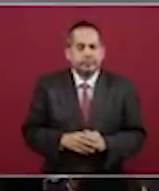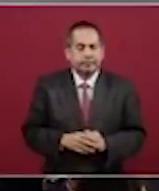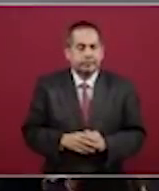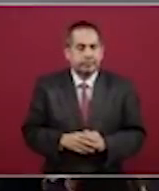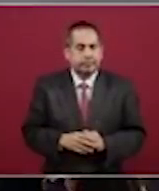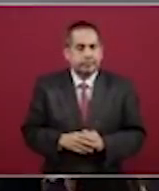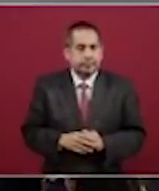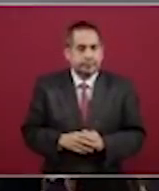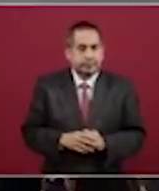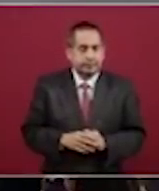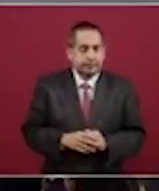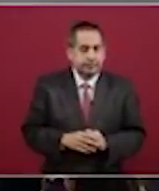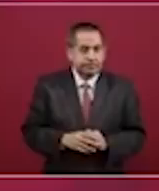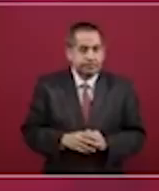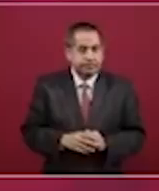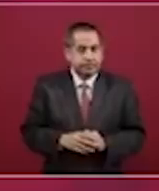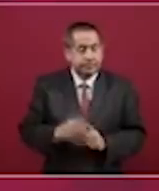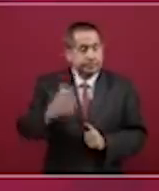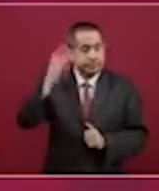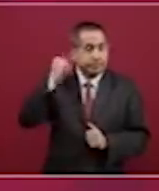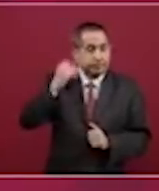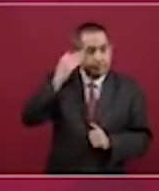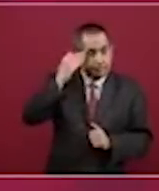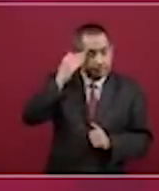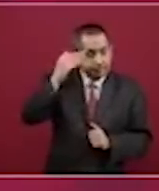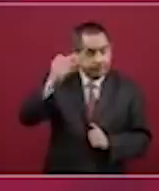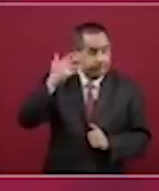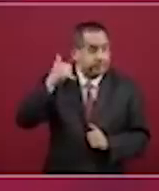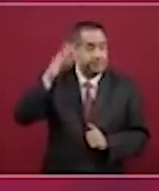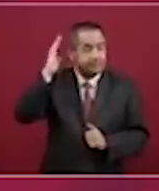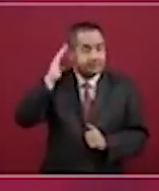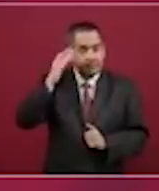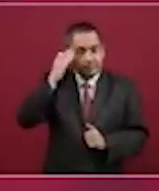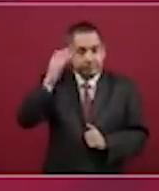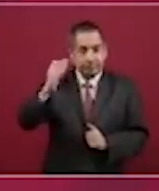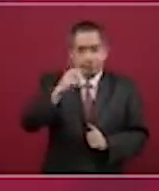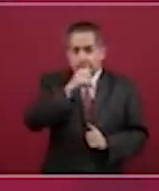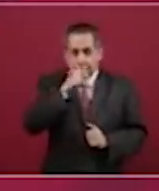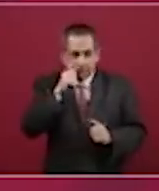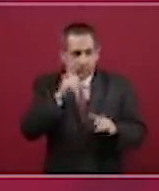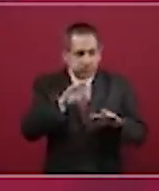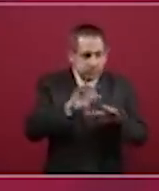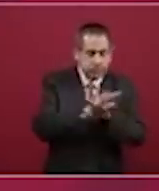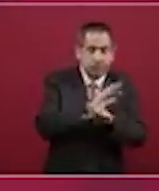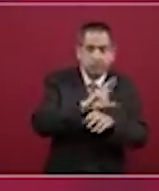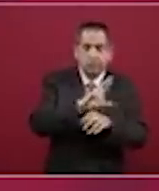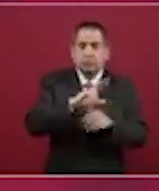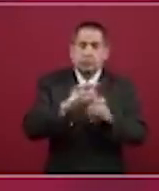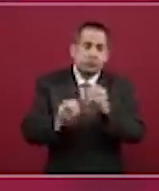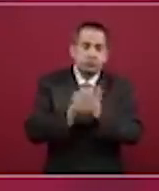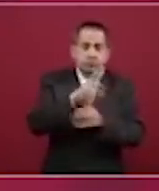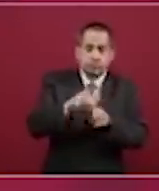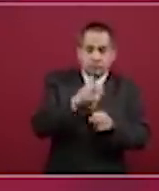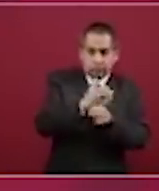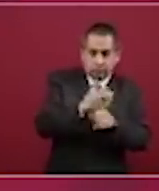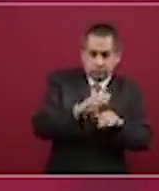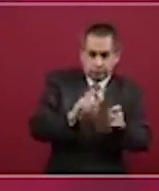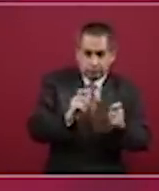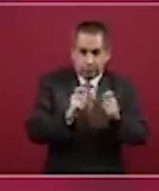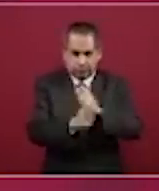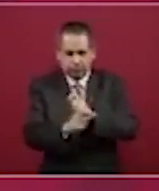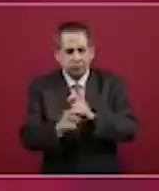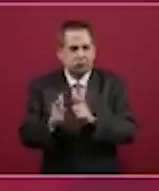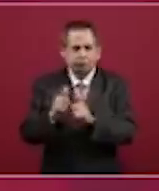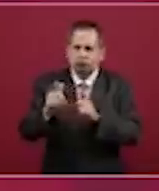la época de la Reforma y de la República Restaurada, como parte del